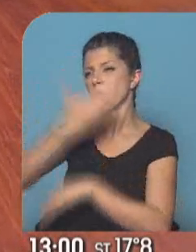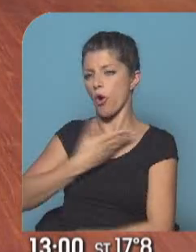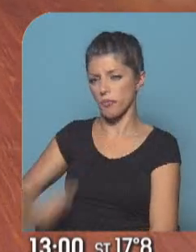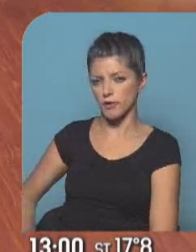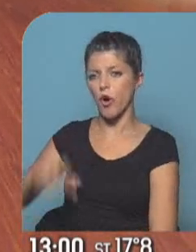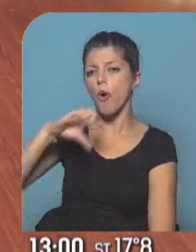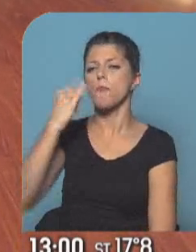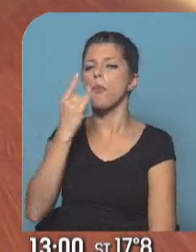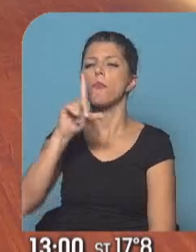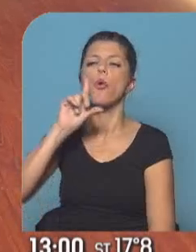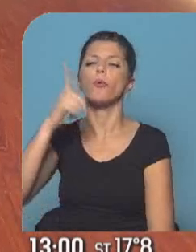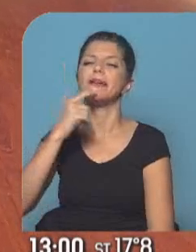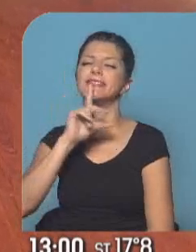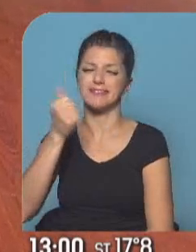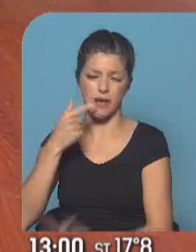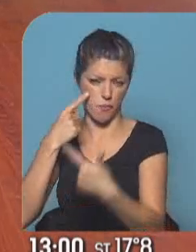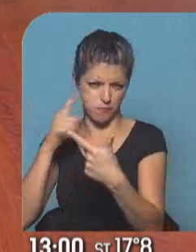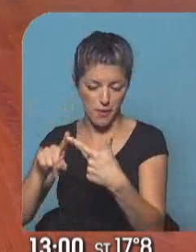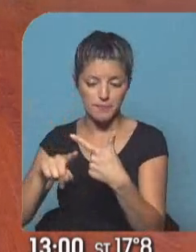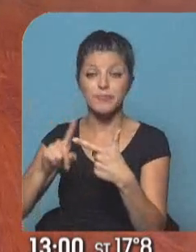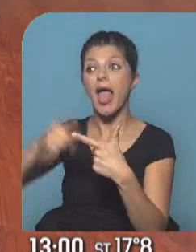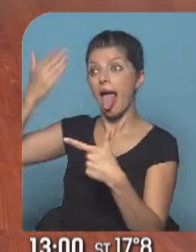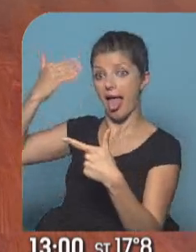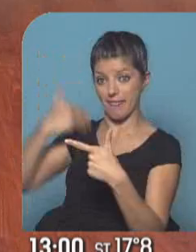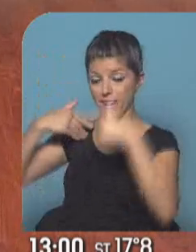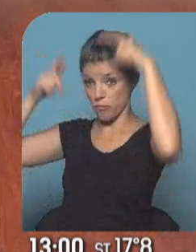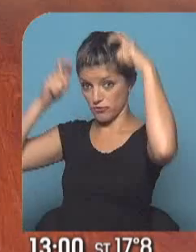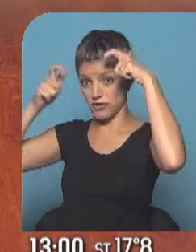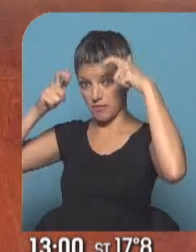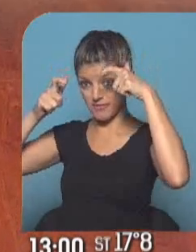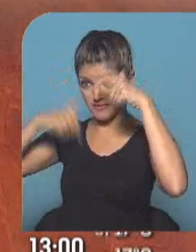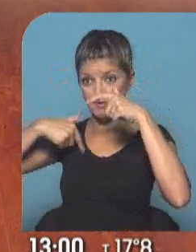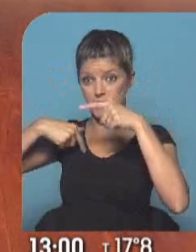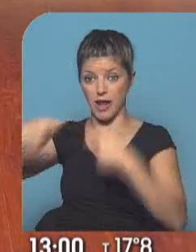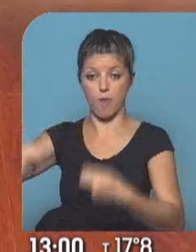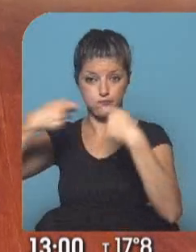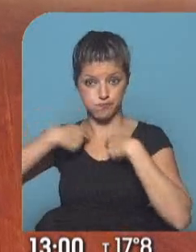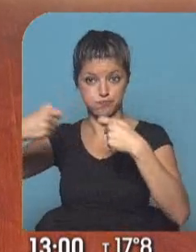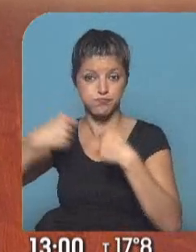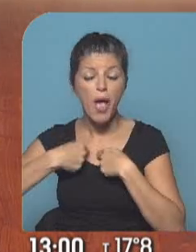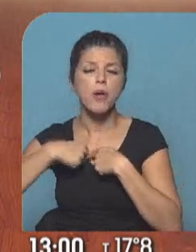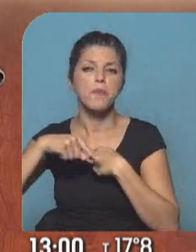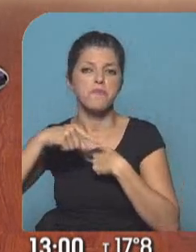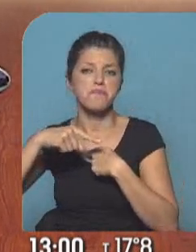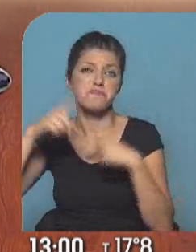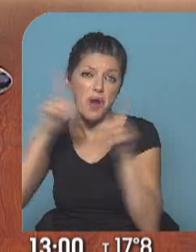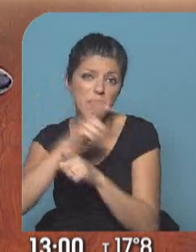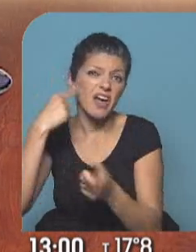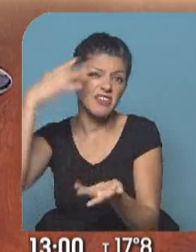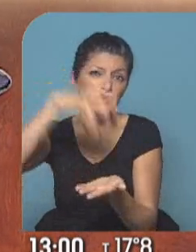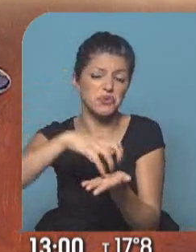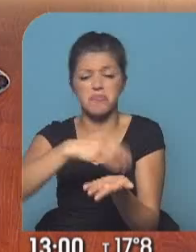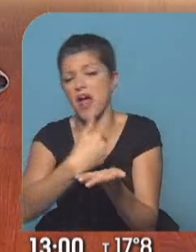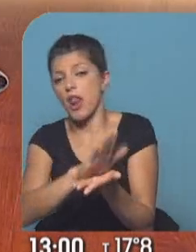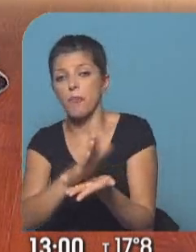la derrota electoral, o sea, mientras el chavismo tenía mayoría electoral, los problemas institucionales, bueno, podían dejarse de lado y decir, bueno,